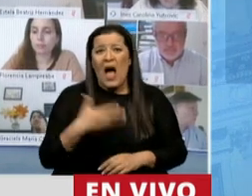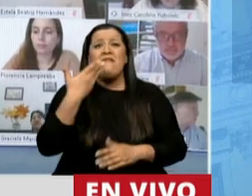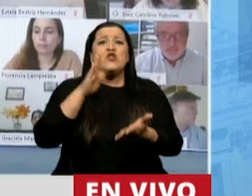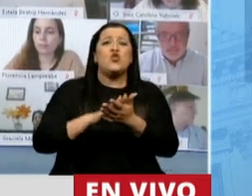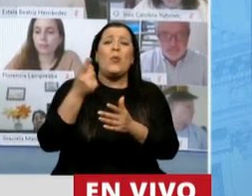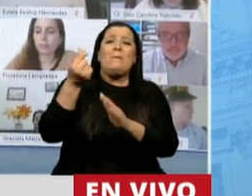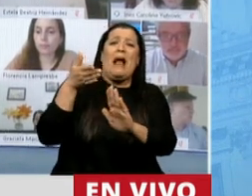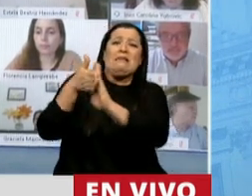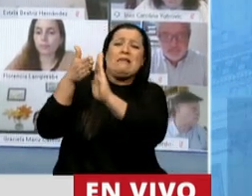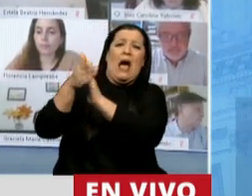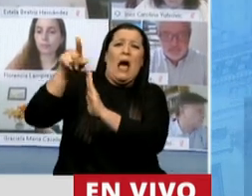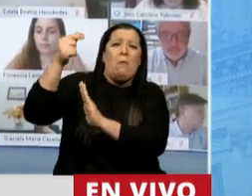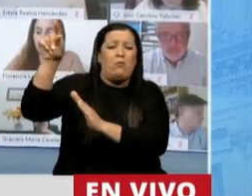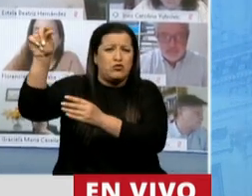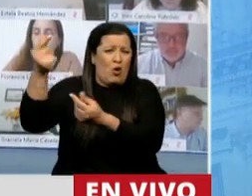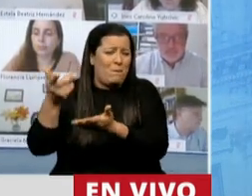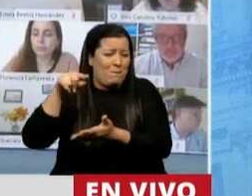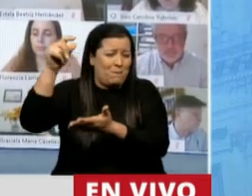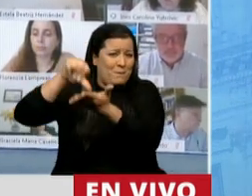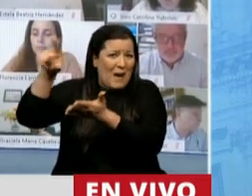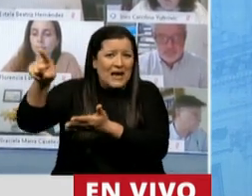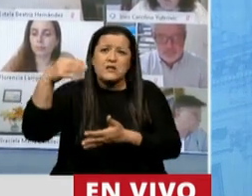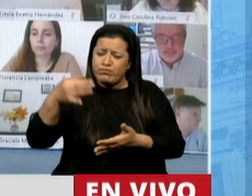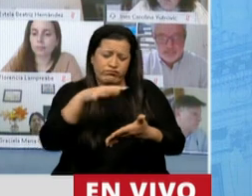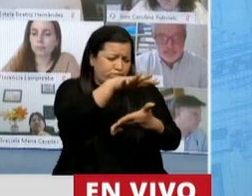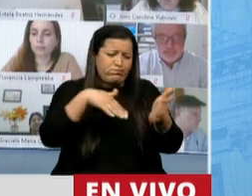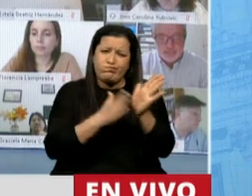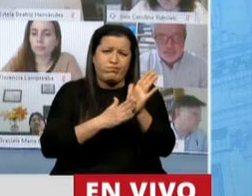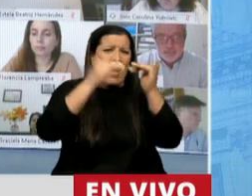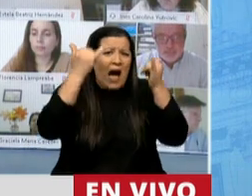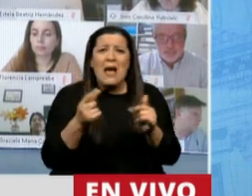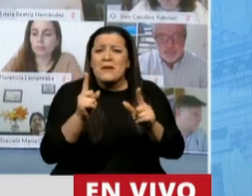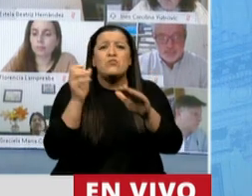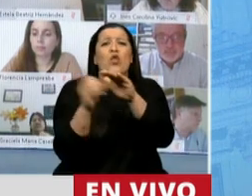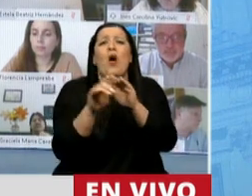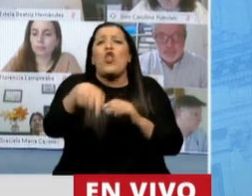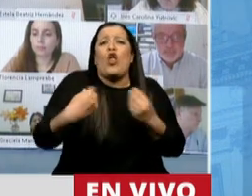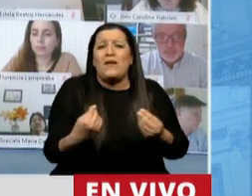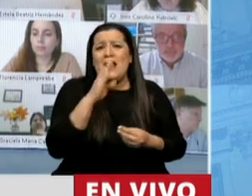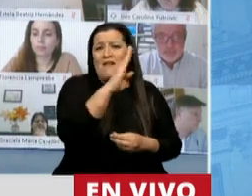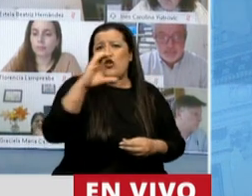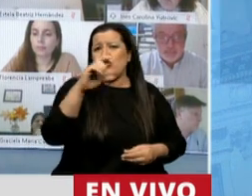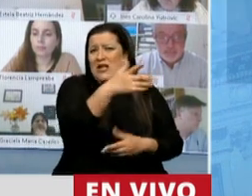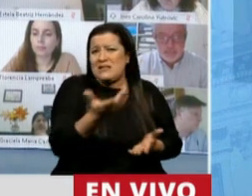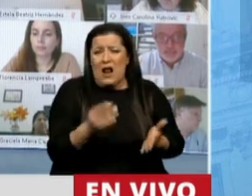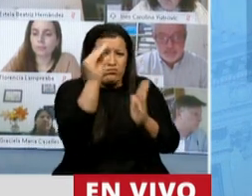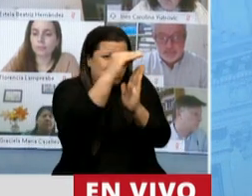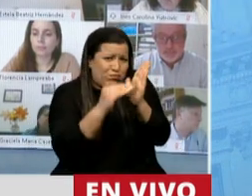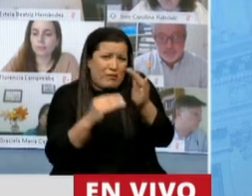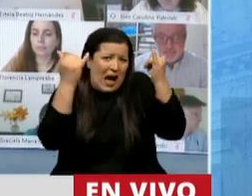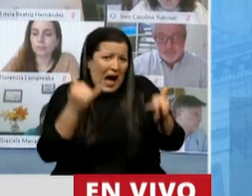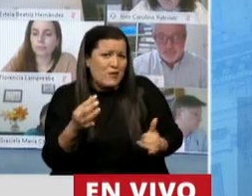yo les paso la cifra la fuga de capitales está perfectamente documentada son los depósitos que salen del Banco Central están